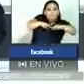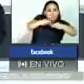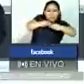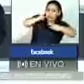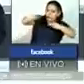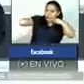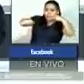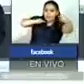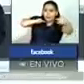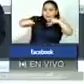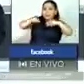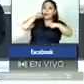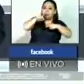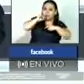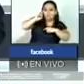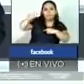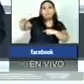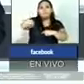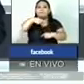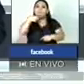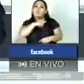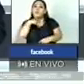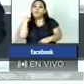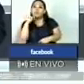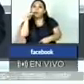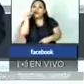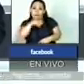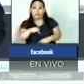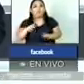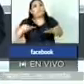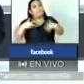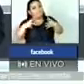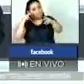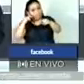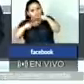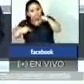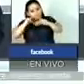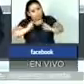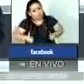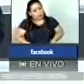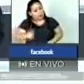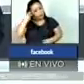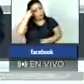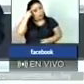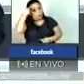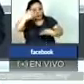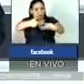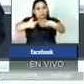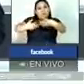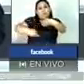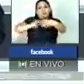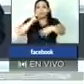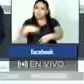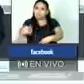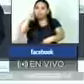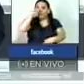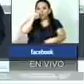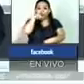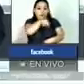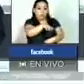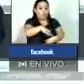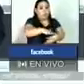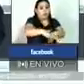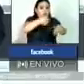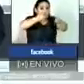desde el interior de los centros penitenciarios. Esto ha llevado a las autoridades a implementar un nuevo régimen de seguridad en las cárceles